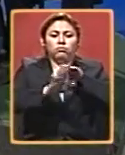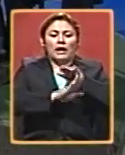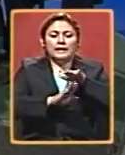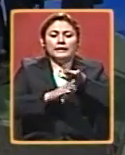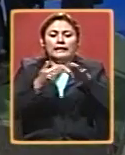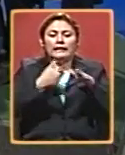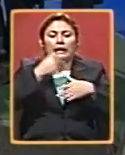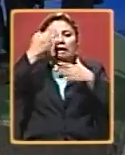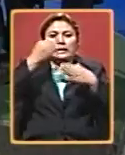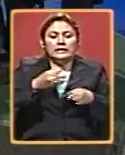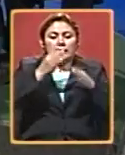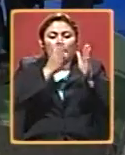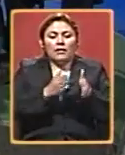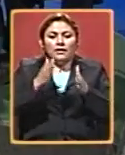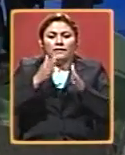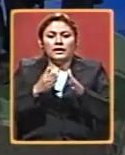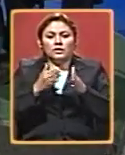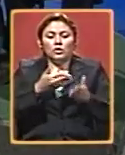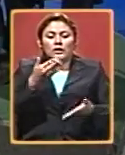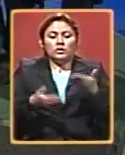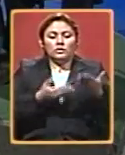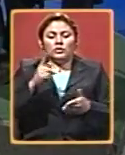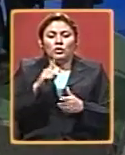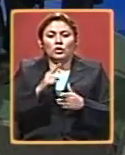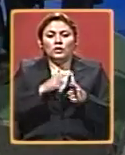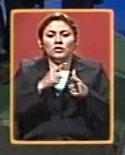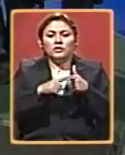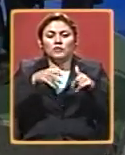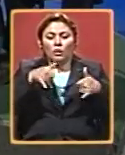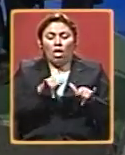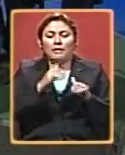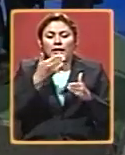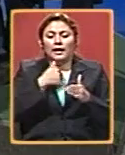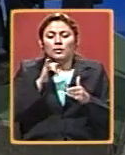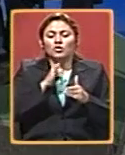se tomaban las decisiones de planificación de los servicios, sino que en ese sentido todavía